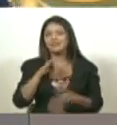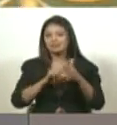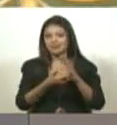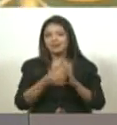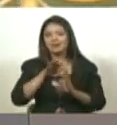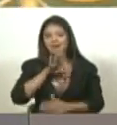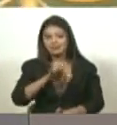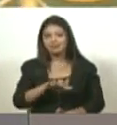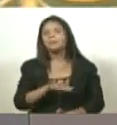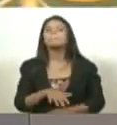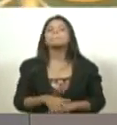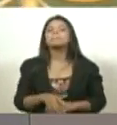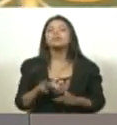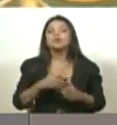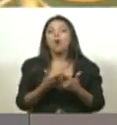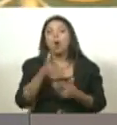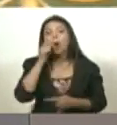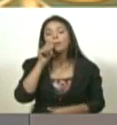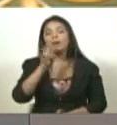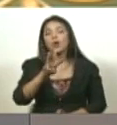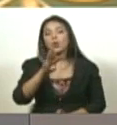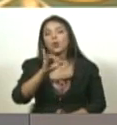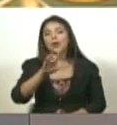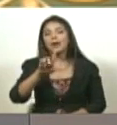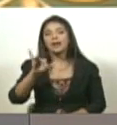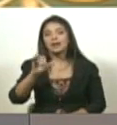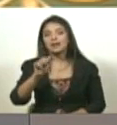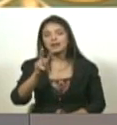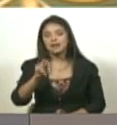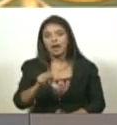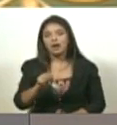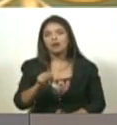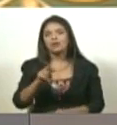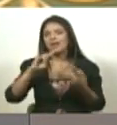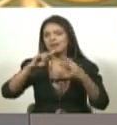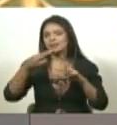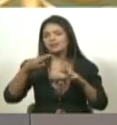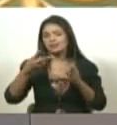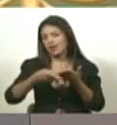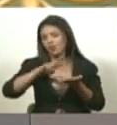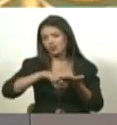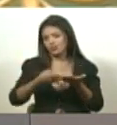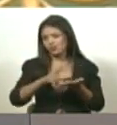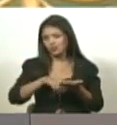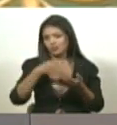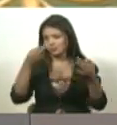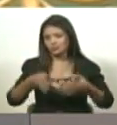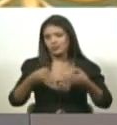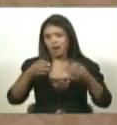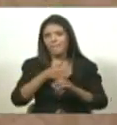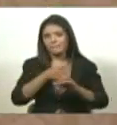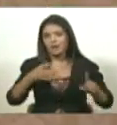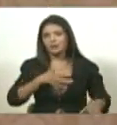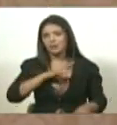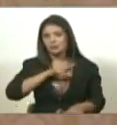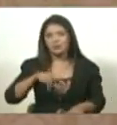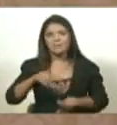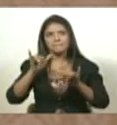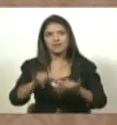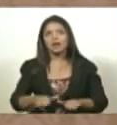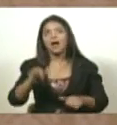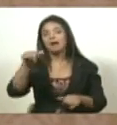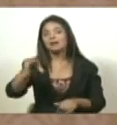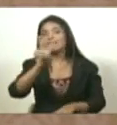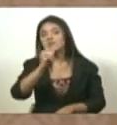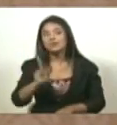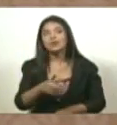gaslighting. William Castillo me da una traducción criolla, que nosotros lo usamos permanentemente, pero es el mismo concepto, que en Venezuela